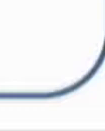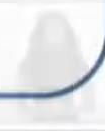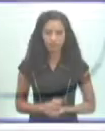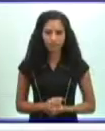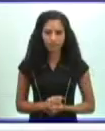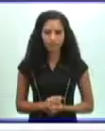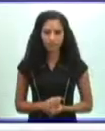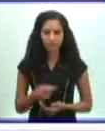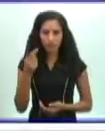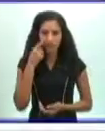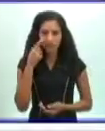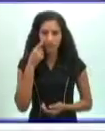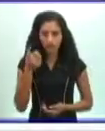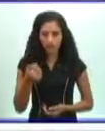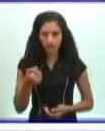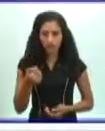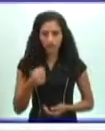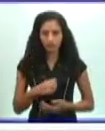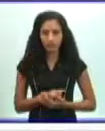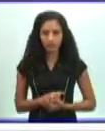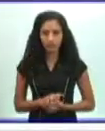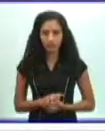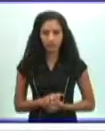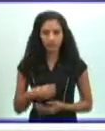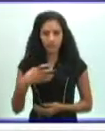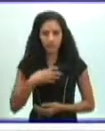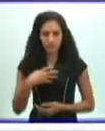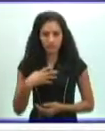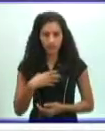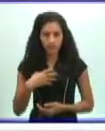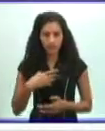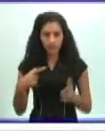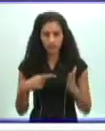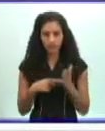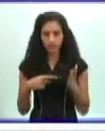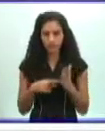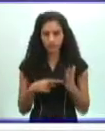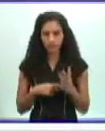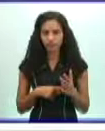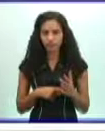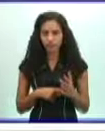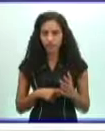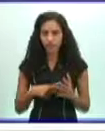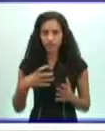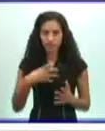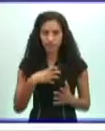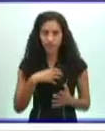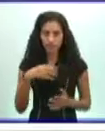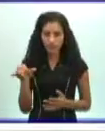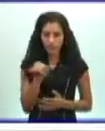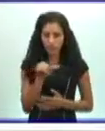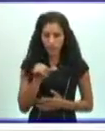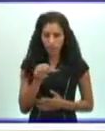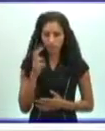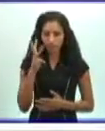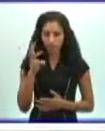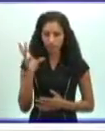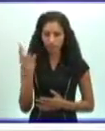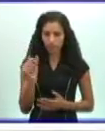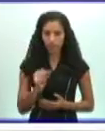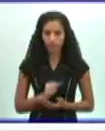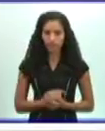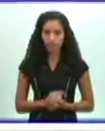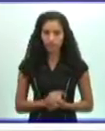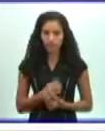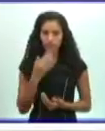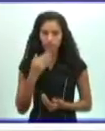Revisemos el inciso A. Tenemos una multiplicación con presencia de 3 factores.